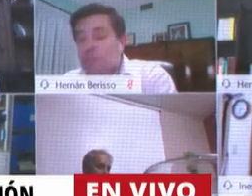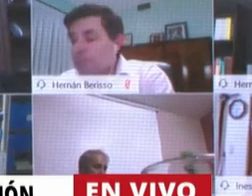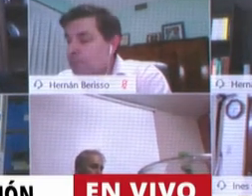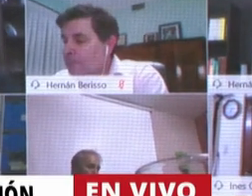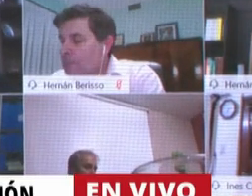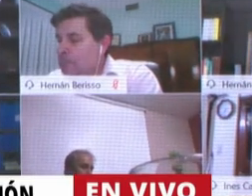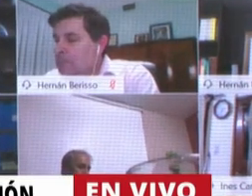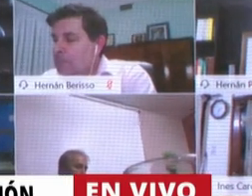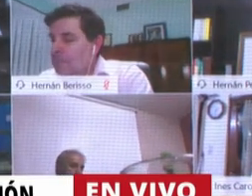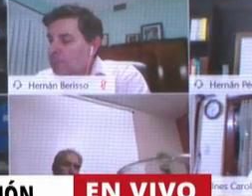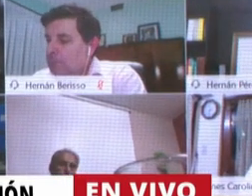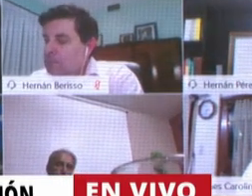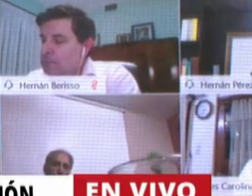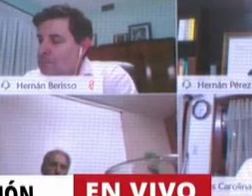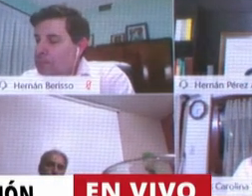B